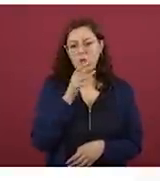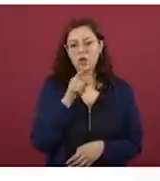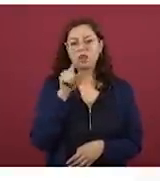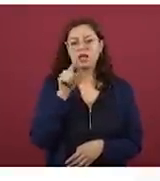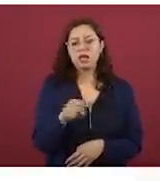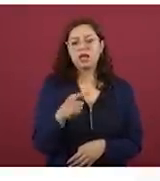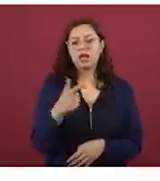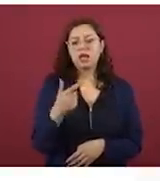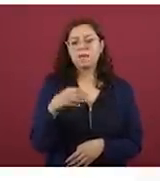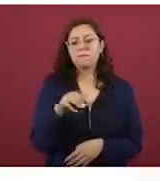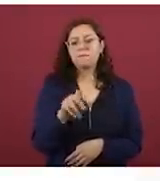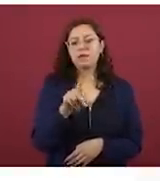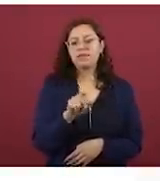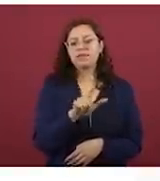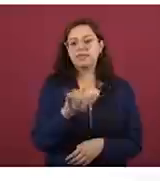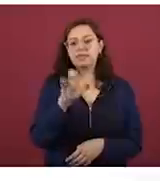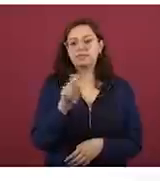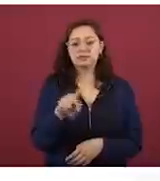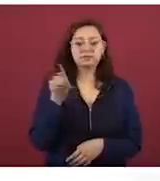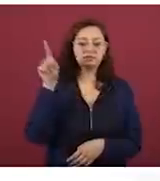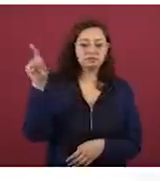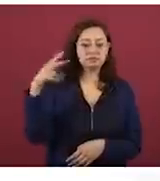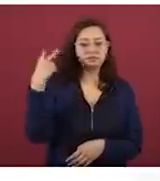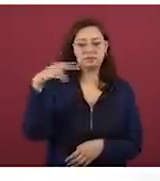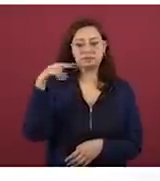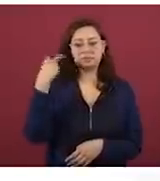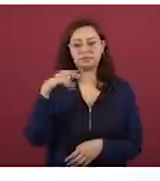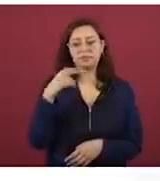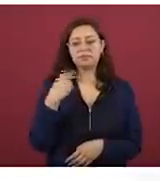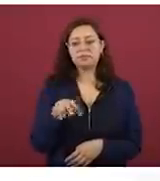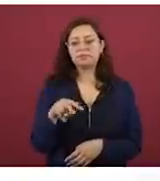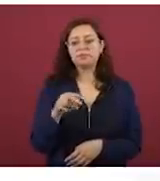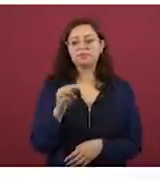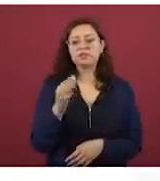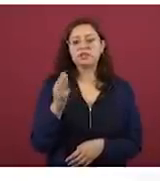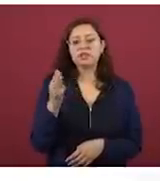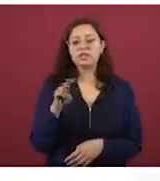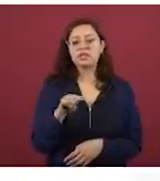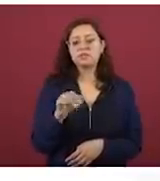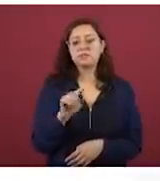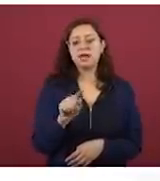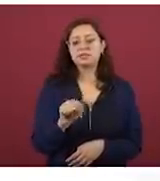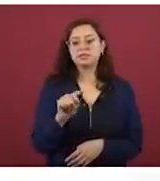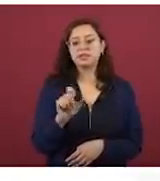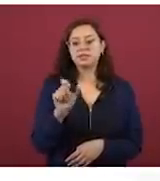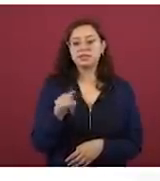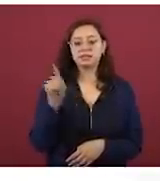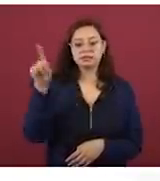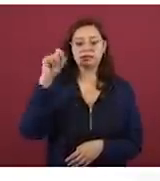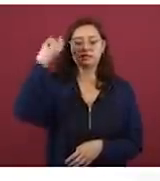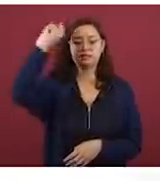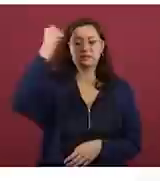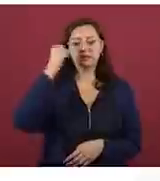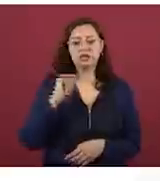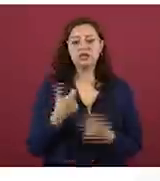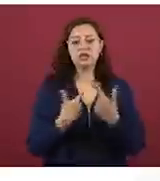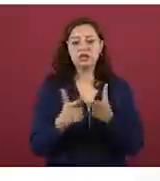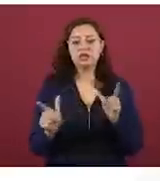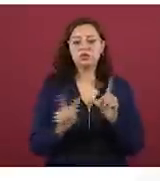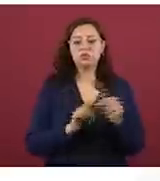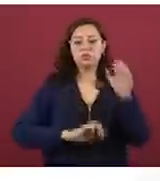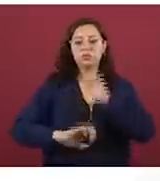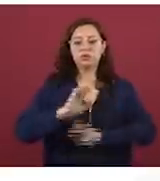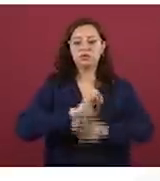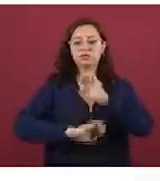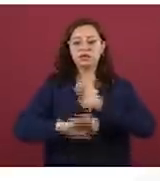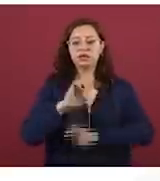en Medellín de Bravo, Veracruz, Gasolinera y Servicio Mazatlán en Mazatlán, Sinaloa, y Grupo Empresarial Cachanilla en